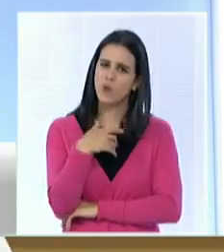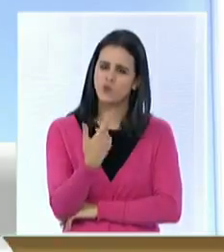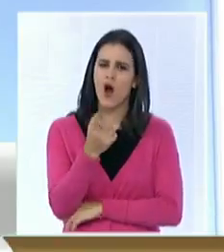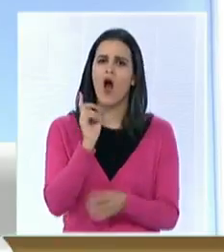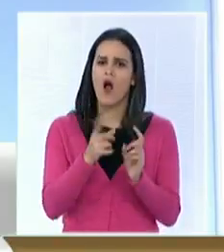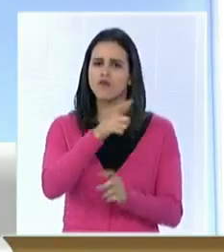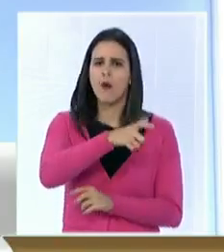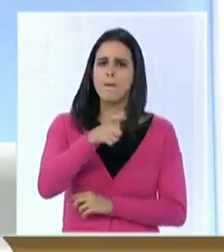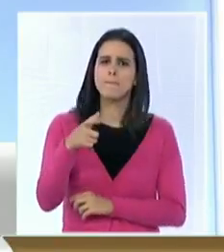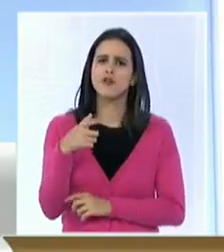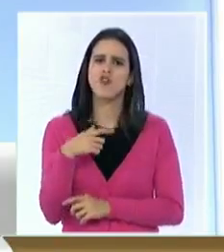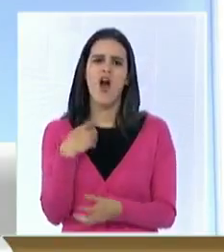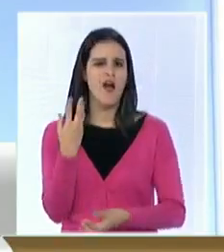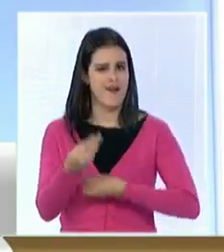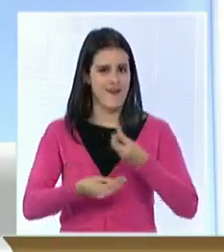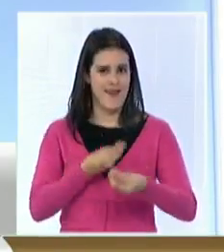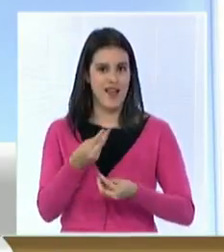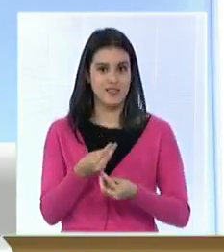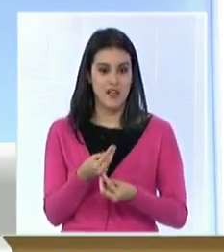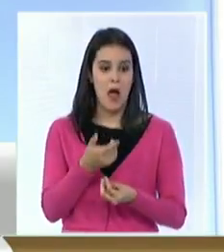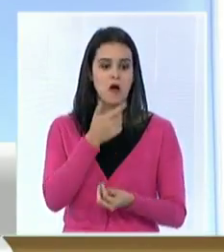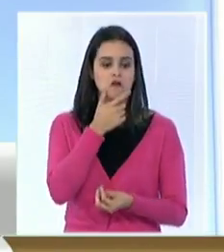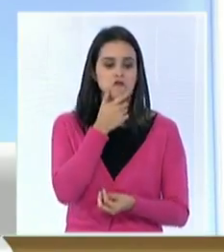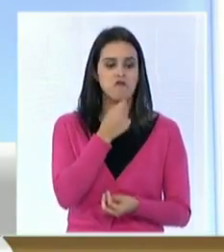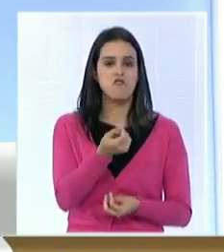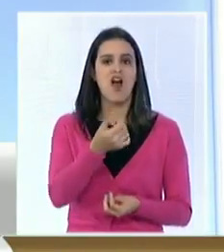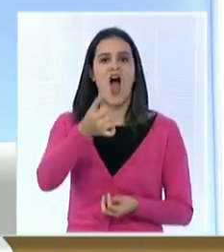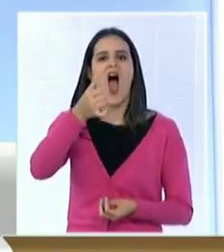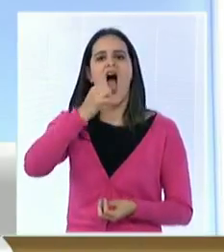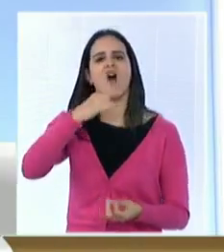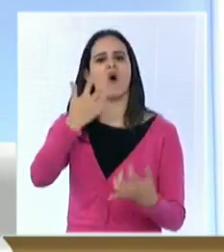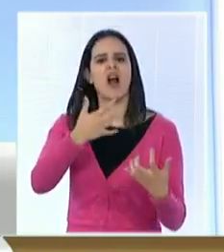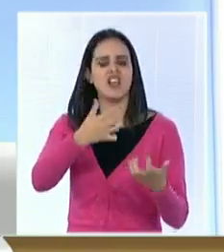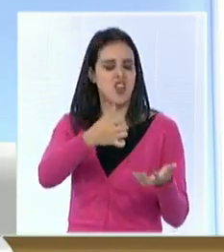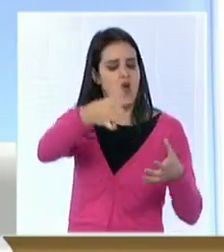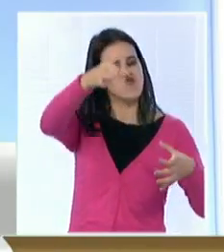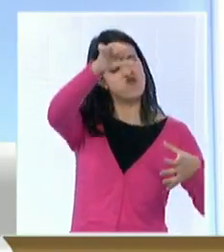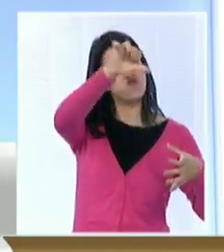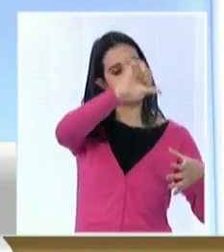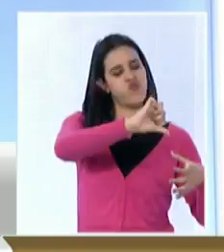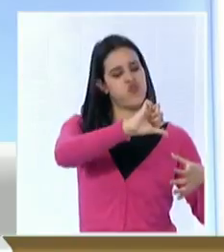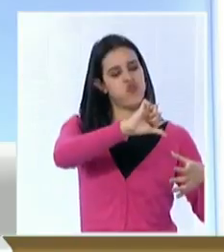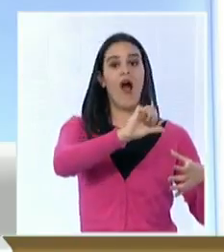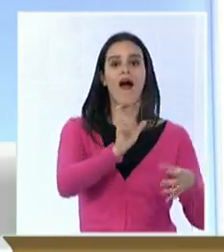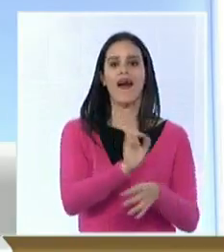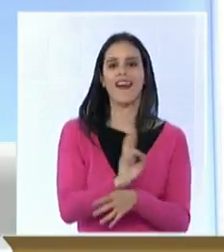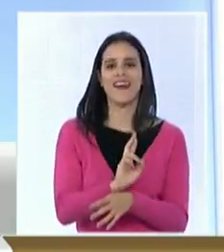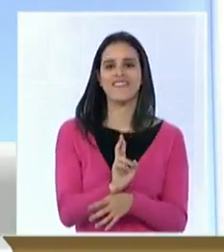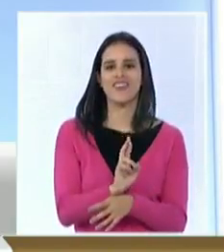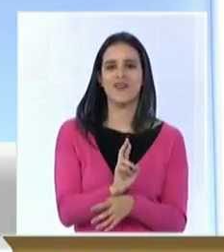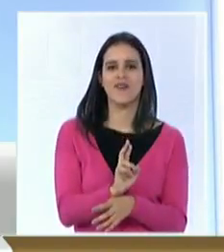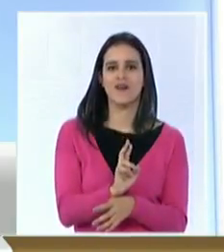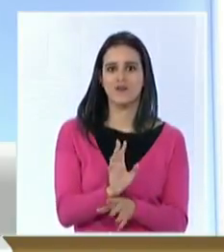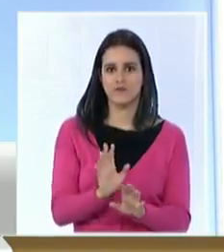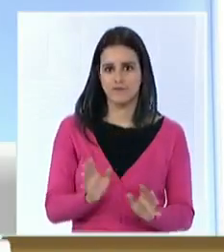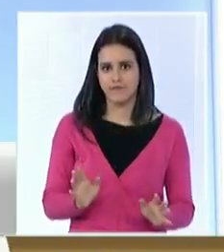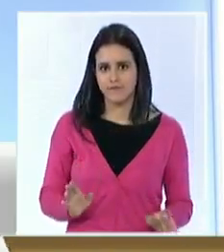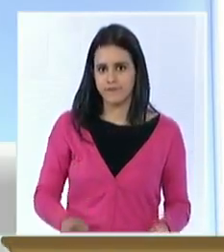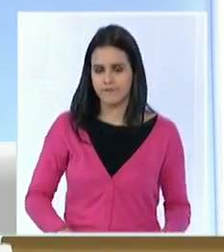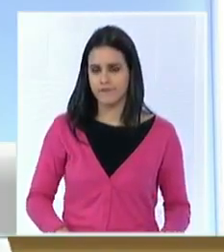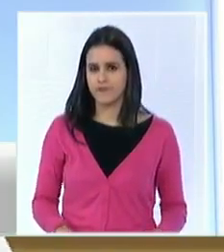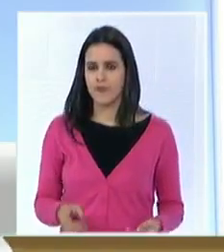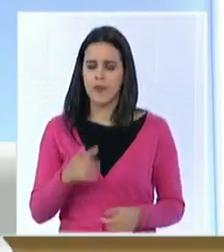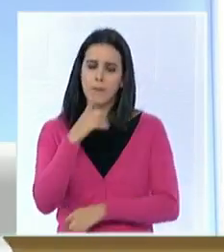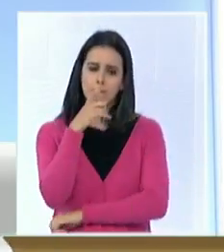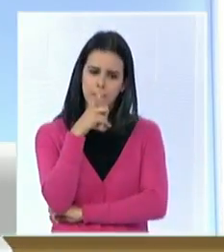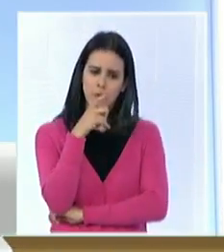personas que tienden a colocarle agua caliente en chorro o hervir el agua para descongelarla rápidamente. ¿En qué envase, si